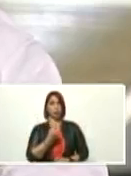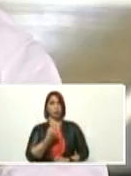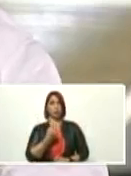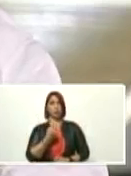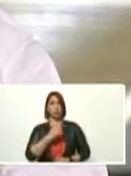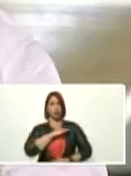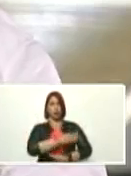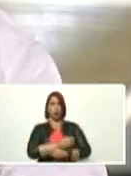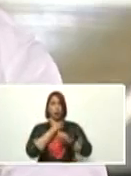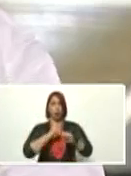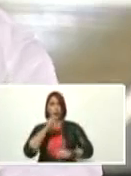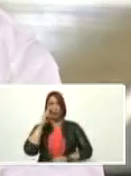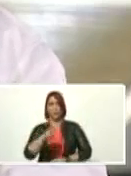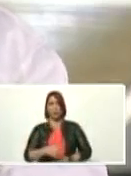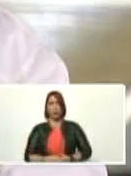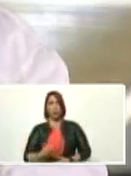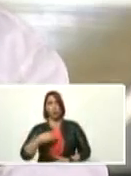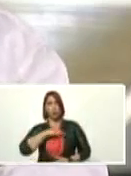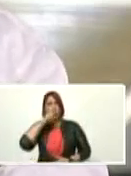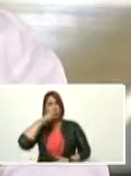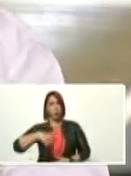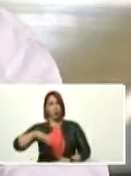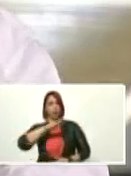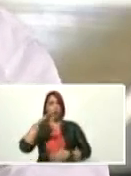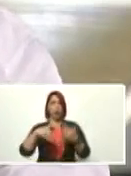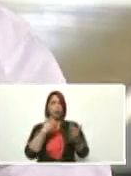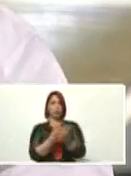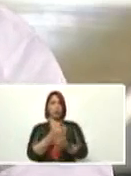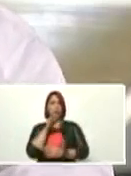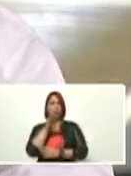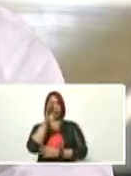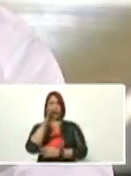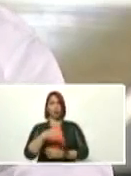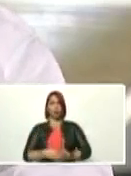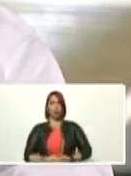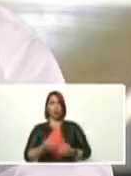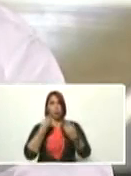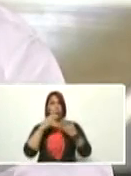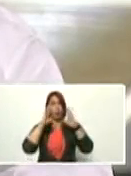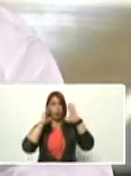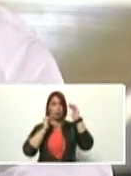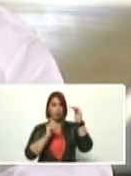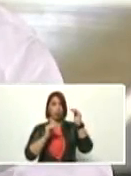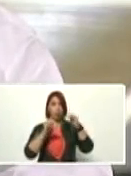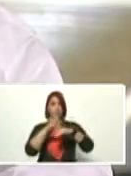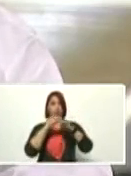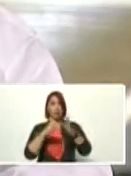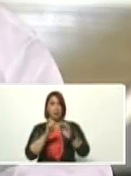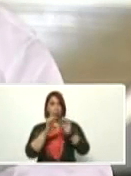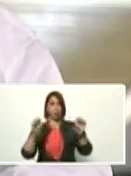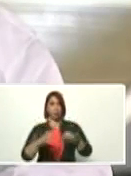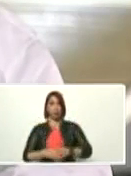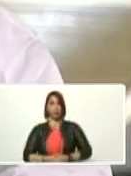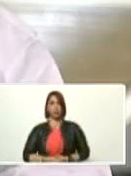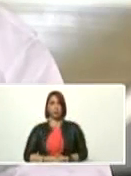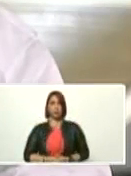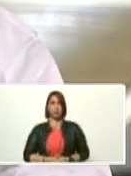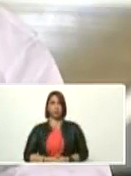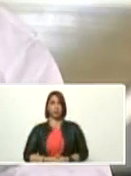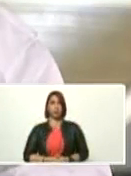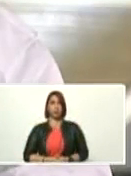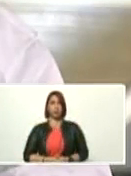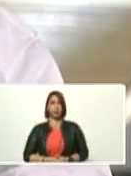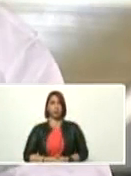visión de nuestro pueblo hacia el futuro. Bueno. Atención, Yelitze Santaella, ministra del Poder Popular para